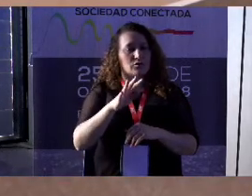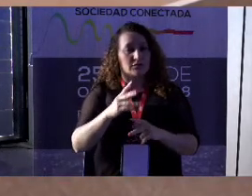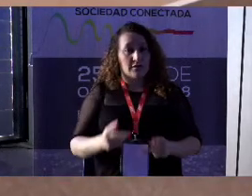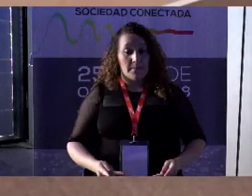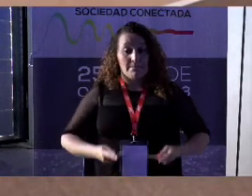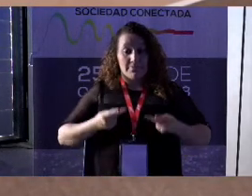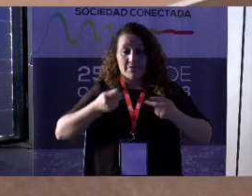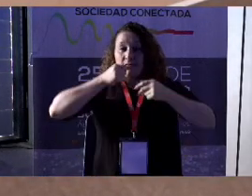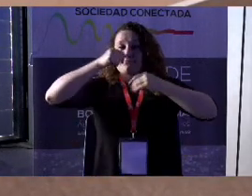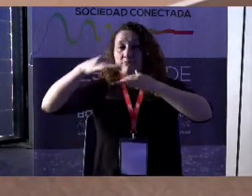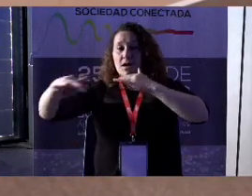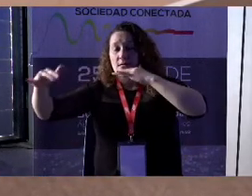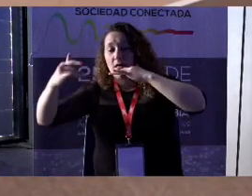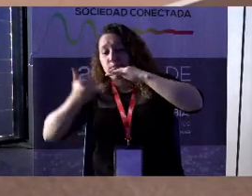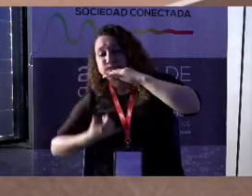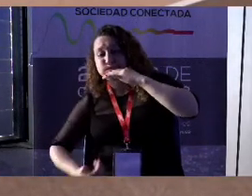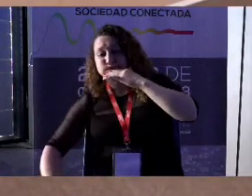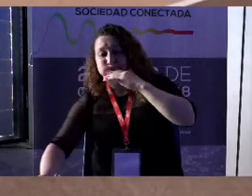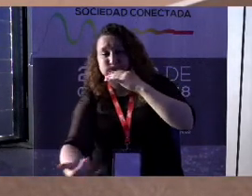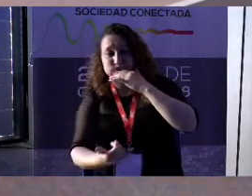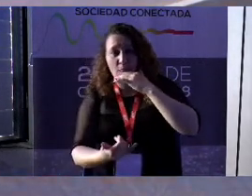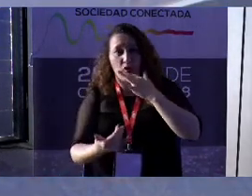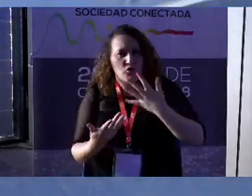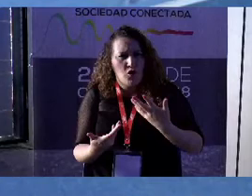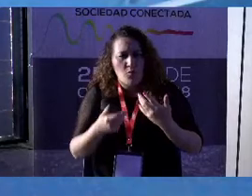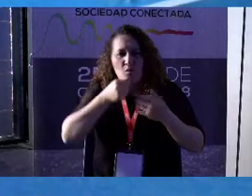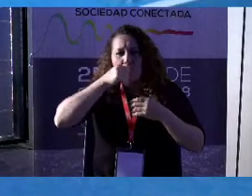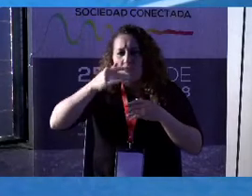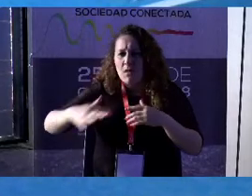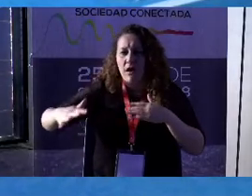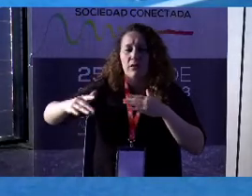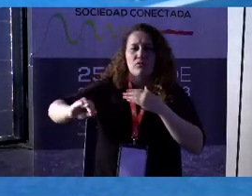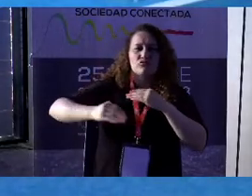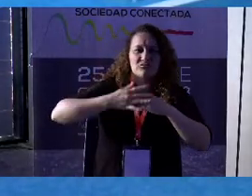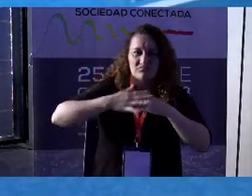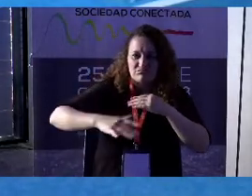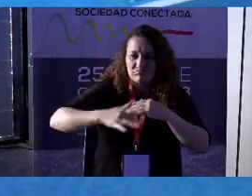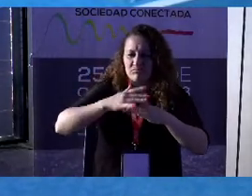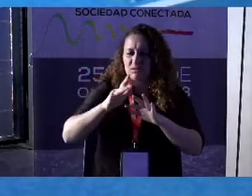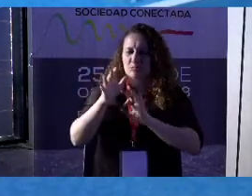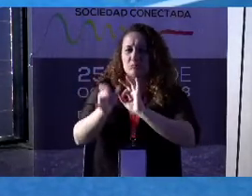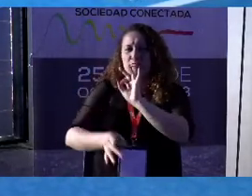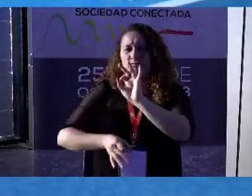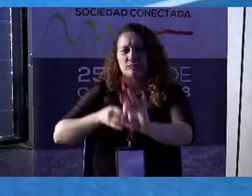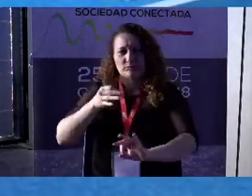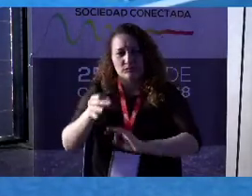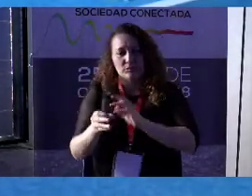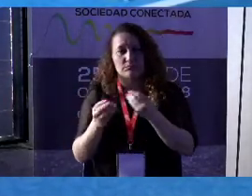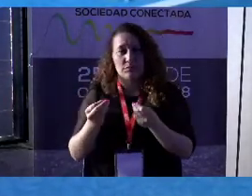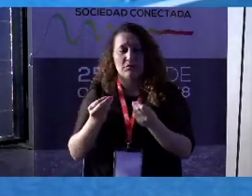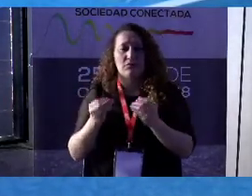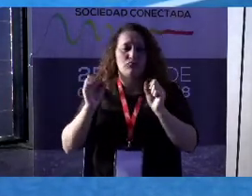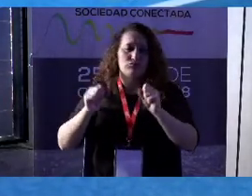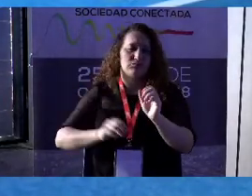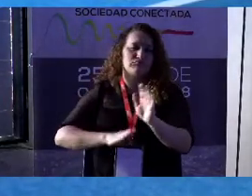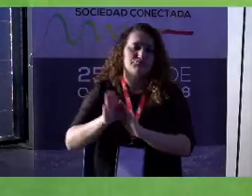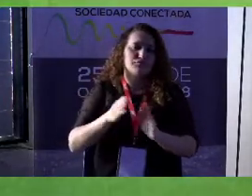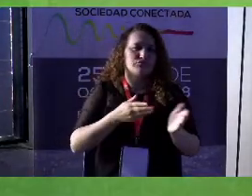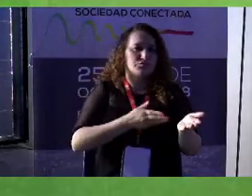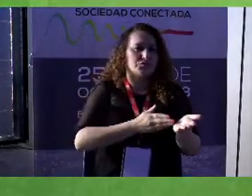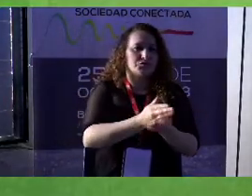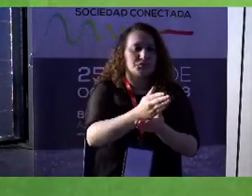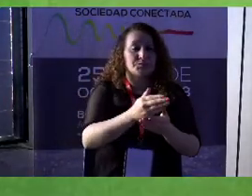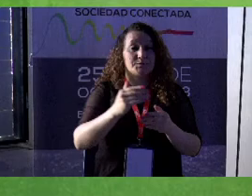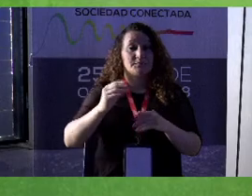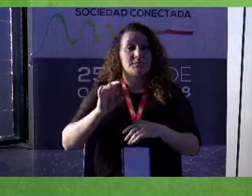conservar y utilizar sosteniblemente los océanos los mares y los recursos marinos para el desarrollo sostenible